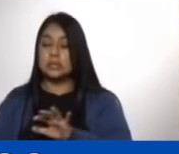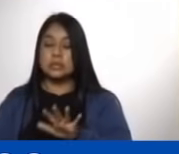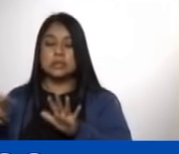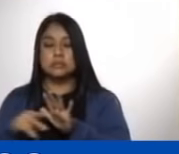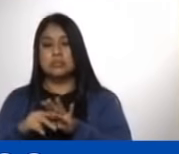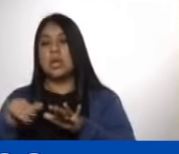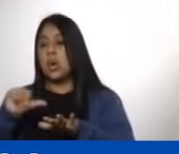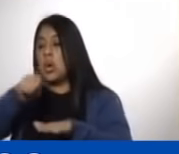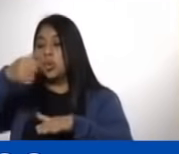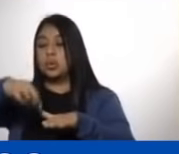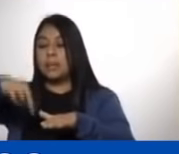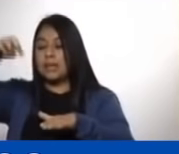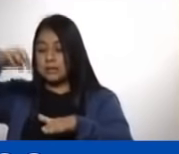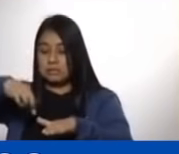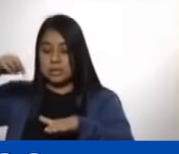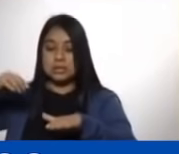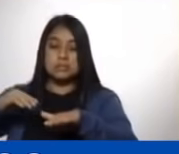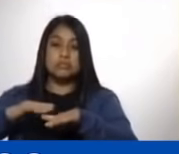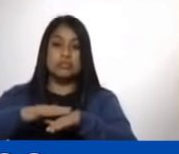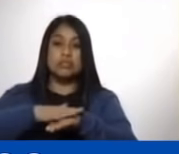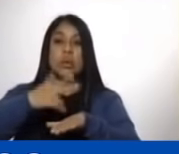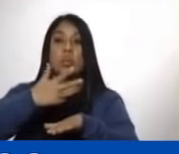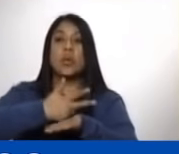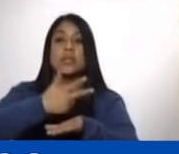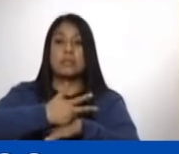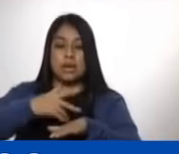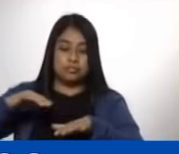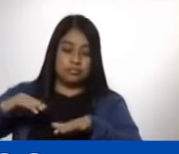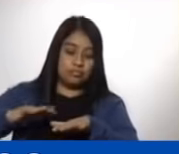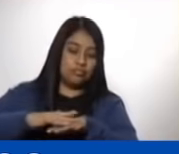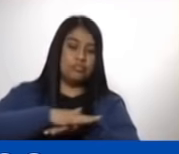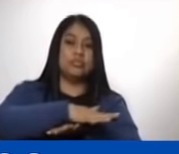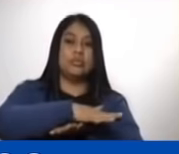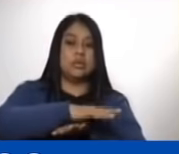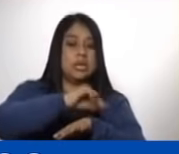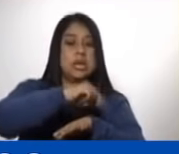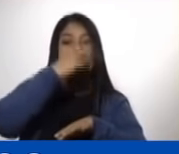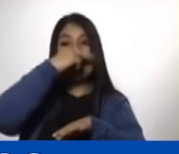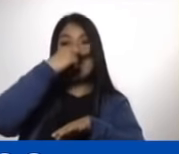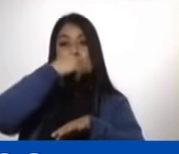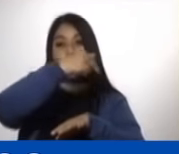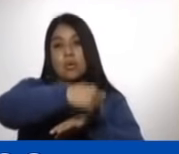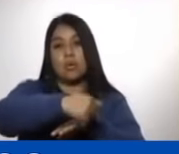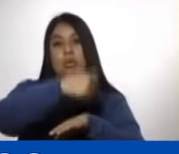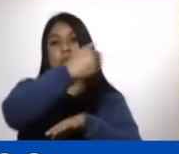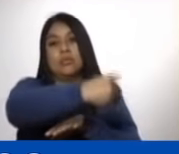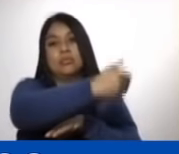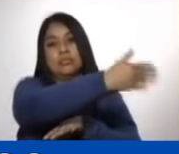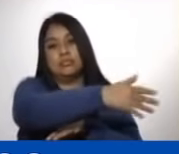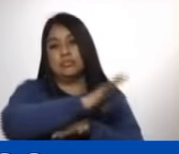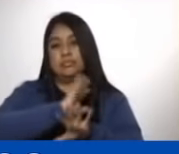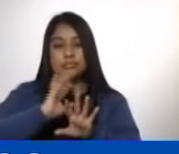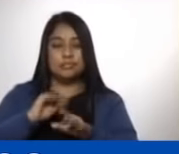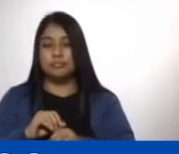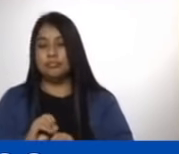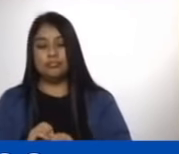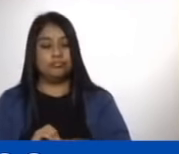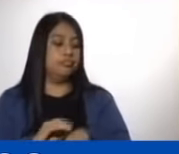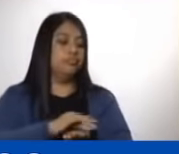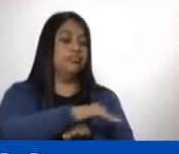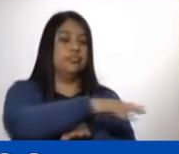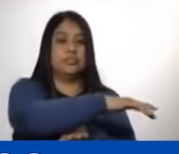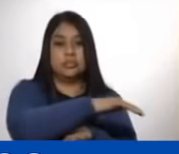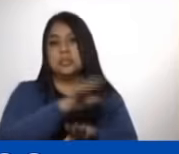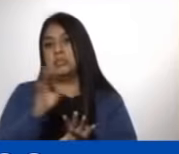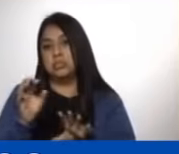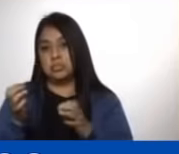nacional para poder llegar a tener la posibilidad de entrar a territorio norteamericano. Así